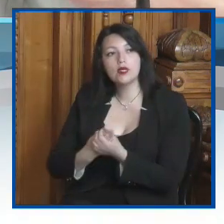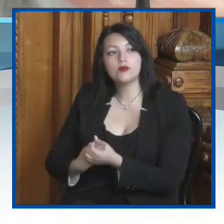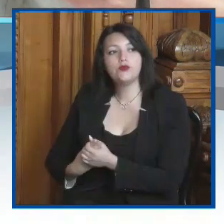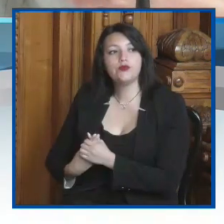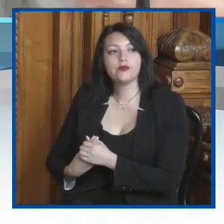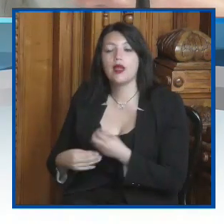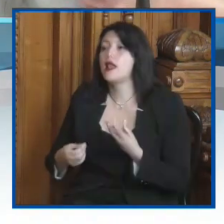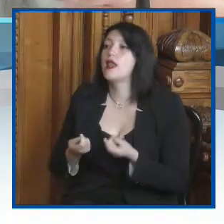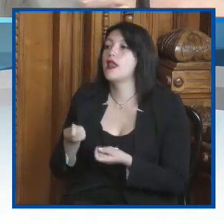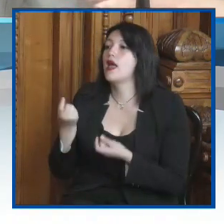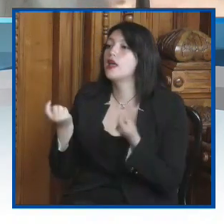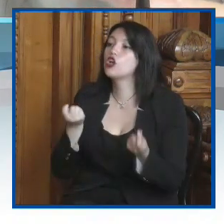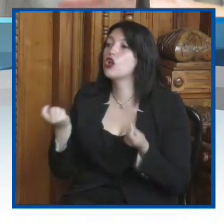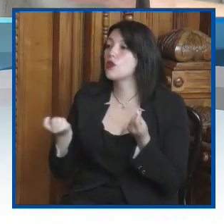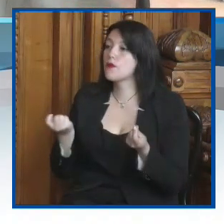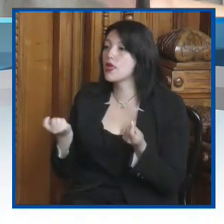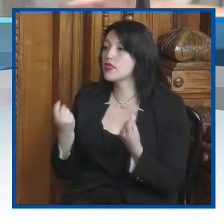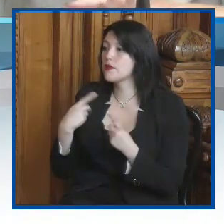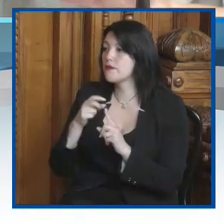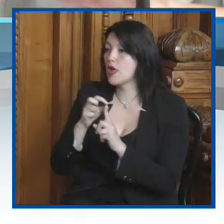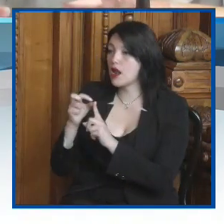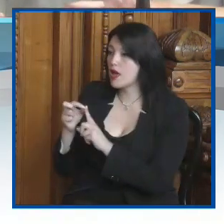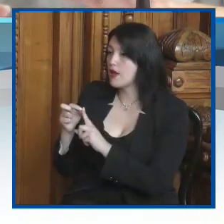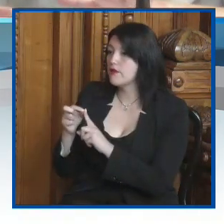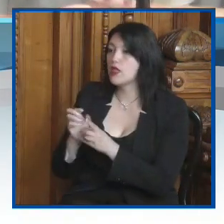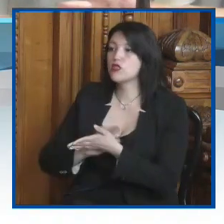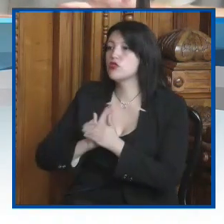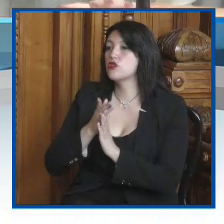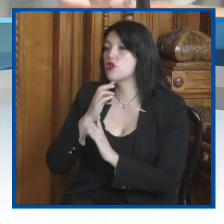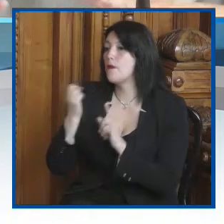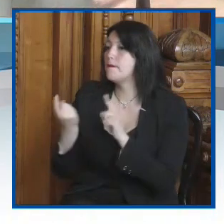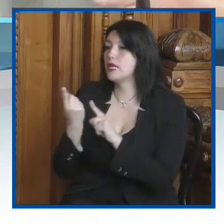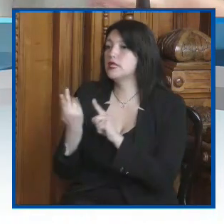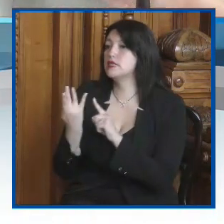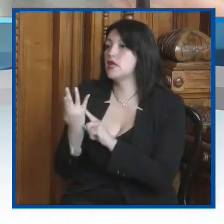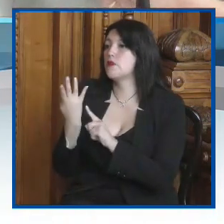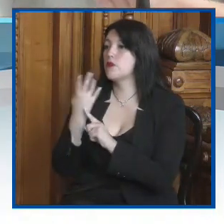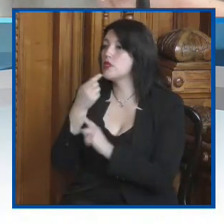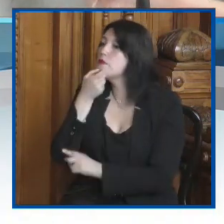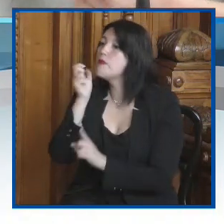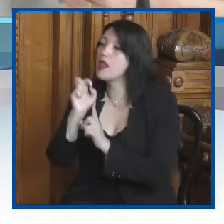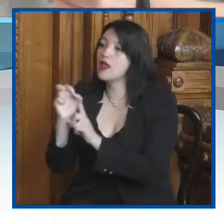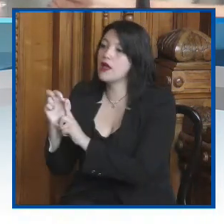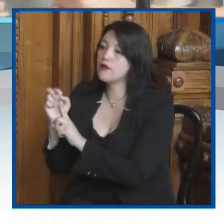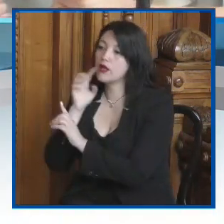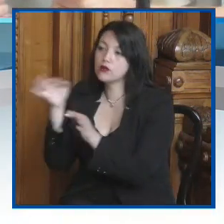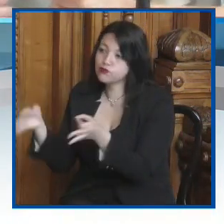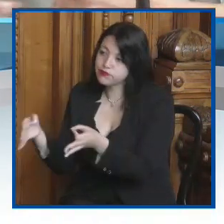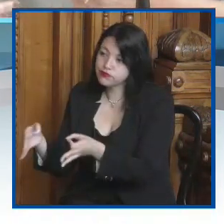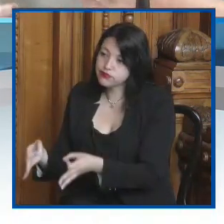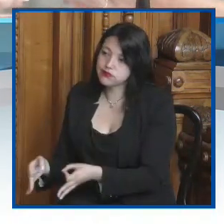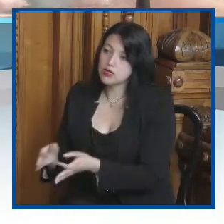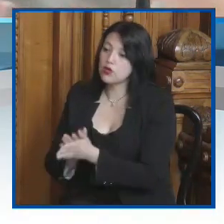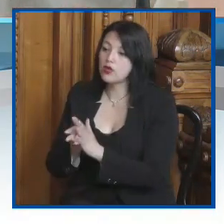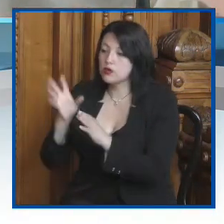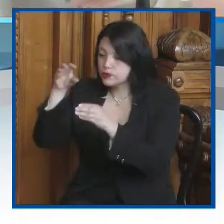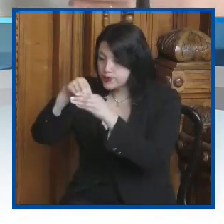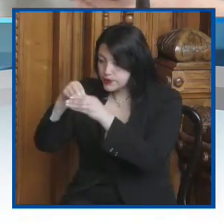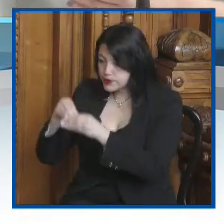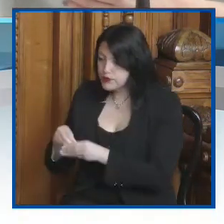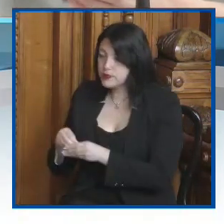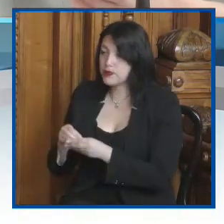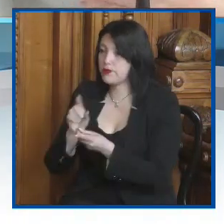la economía de palabras, todos los principios y las recomendaciones de lenguaje claro las empezamos a materializar. Obviamente que fue